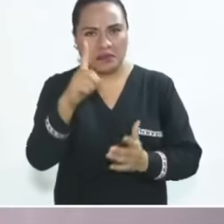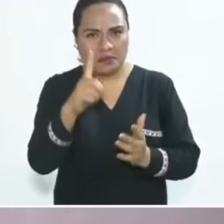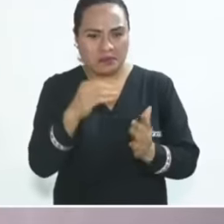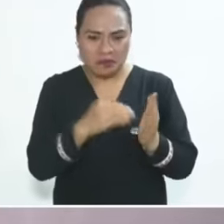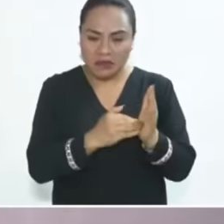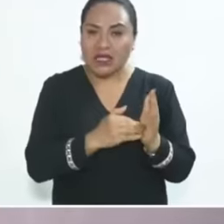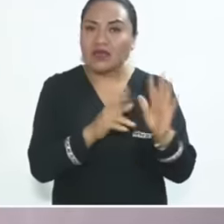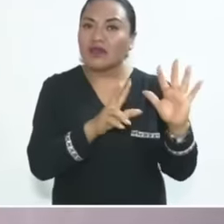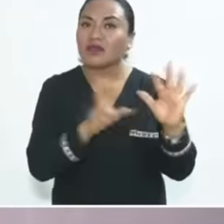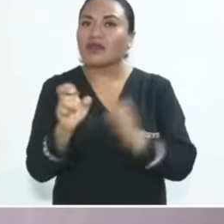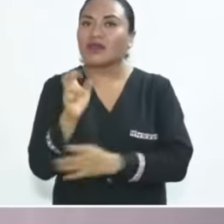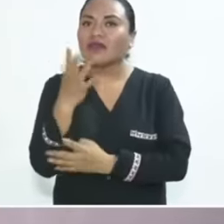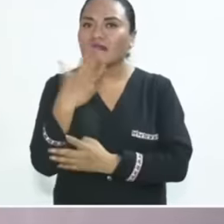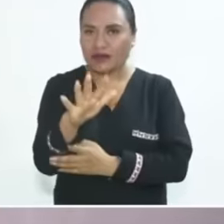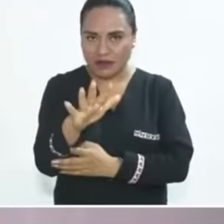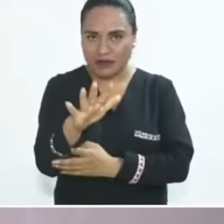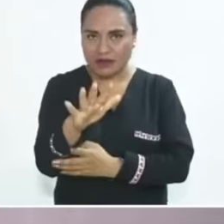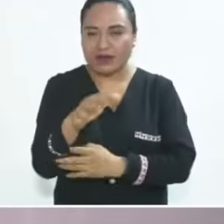1810,